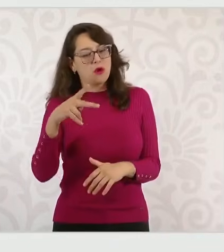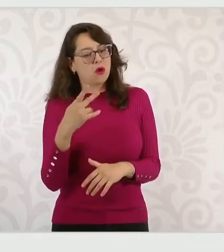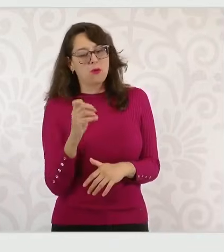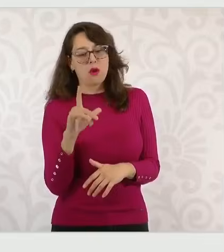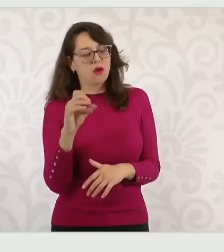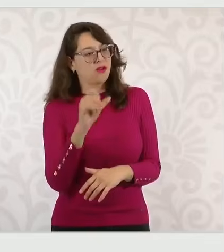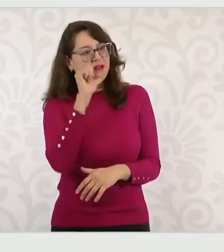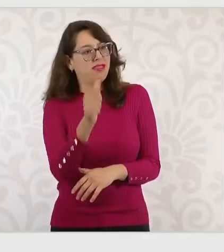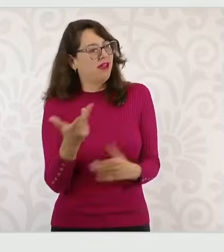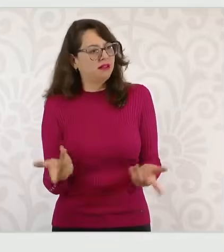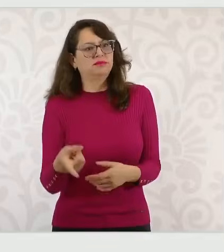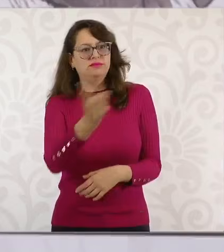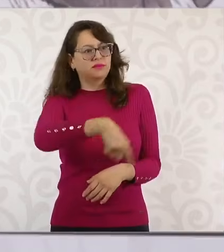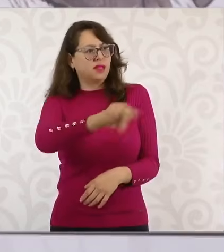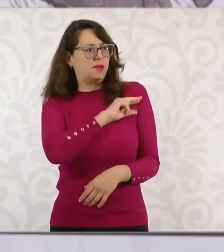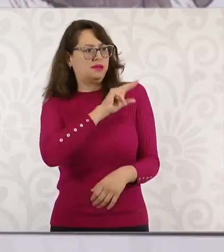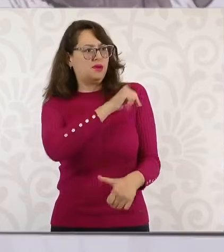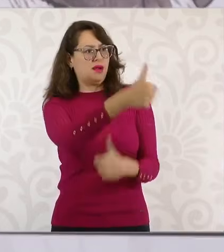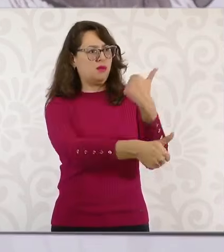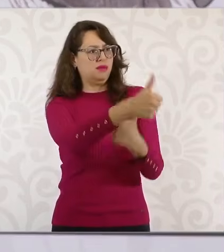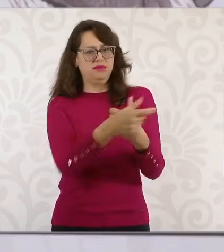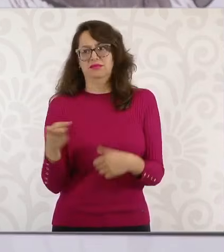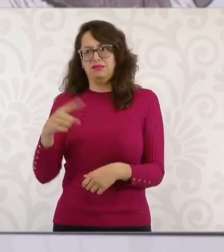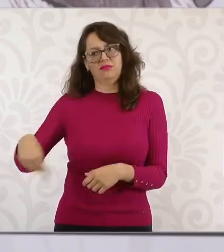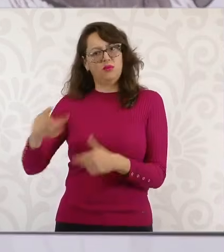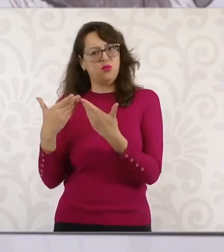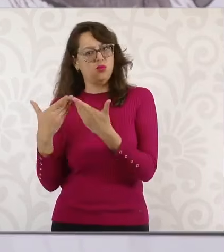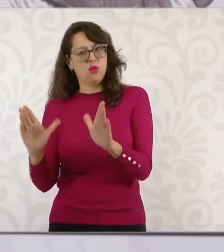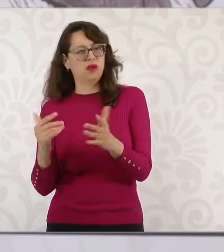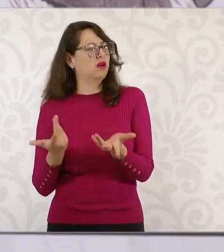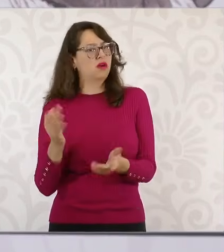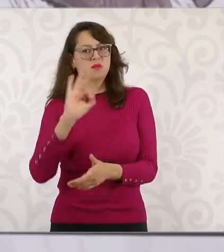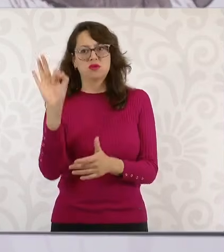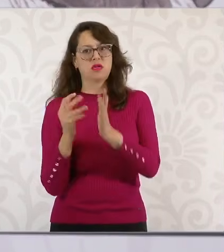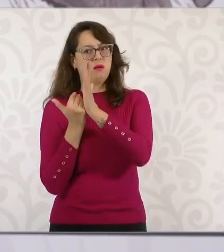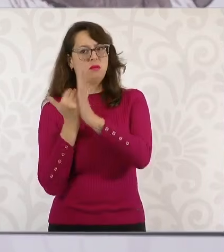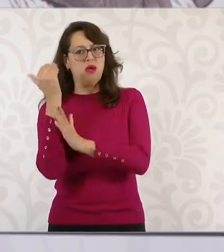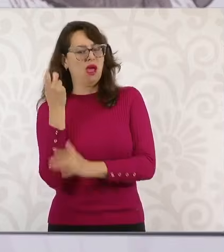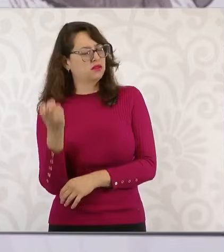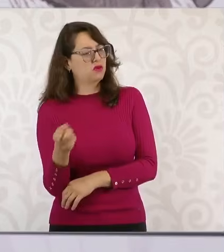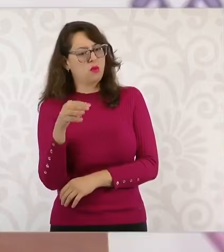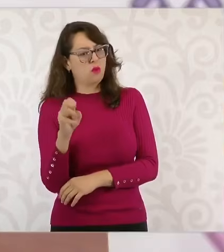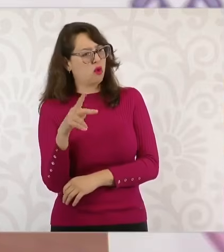privados, pero si tiene una mayor proporción las empresas públicas no puede considerarse prácticas